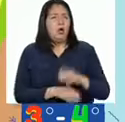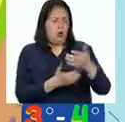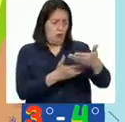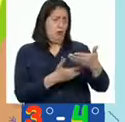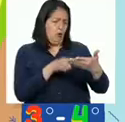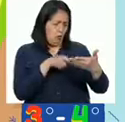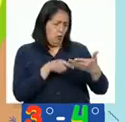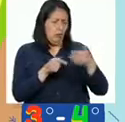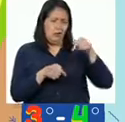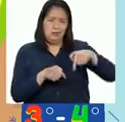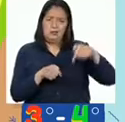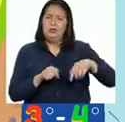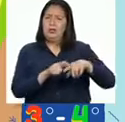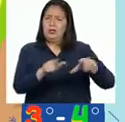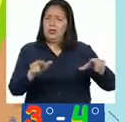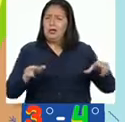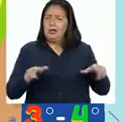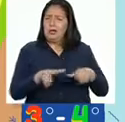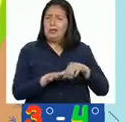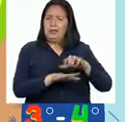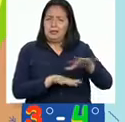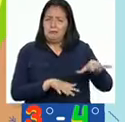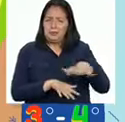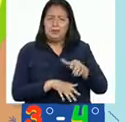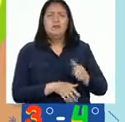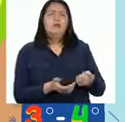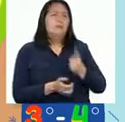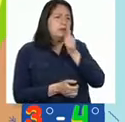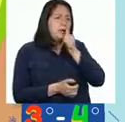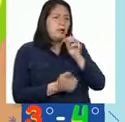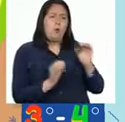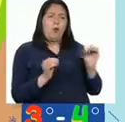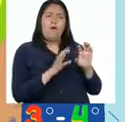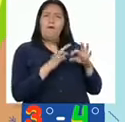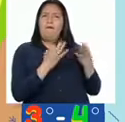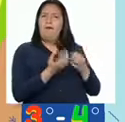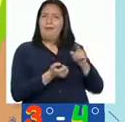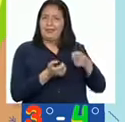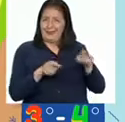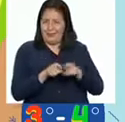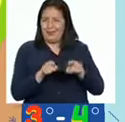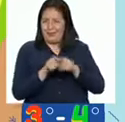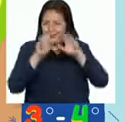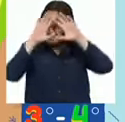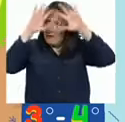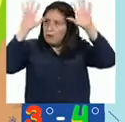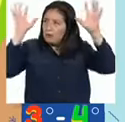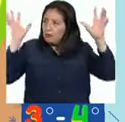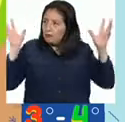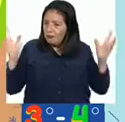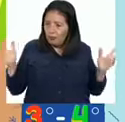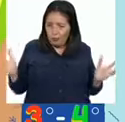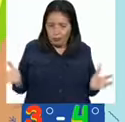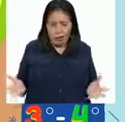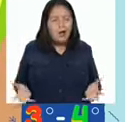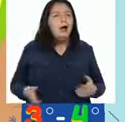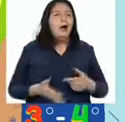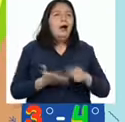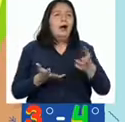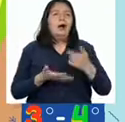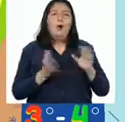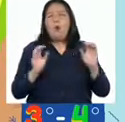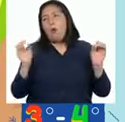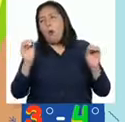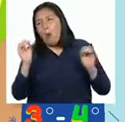¡Hola! Estás en el espacio privado o familiar. Esta es una burbuja esfera